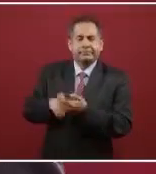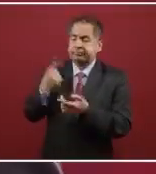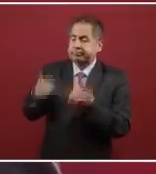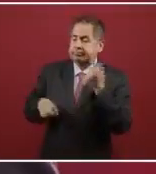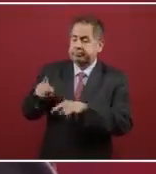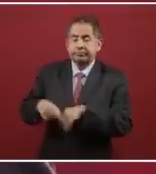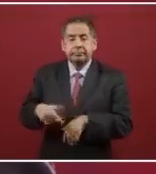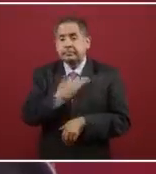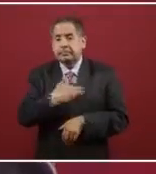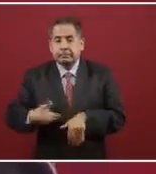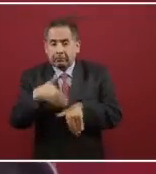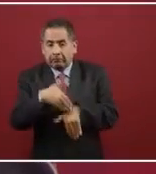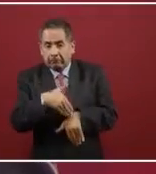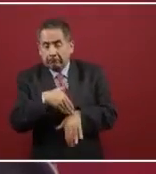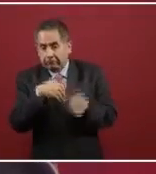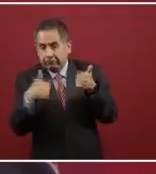al presidente,